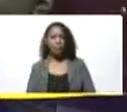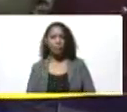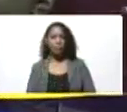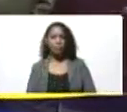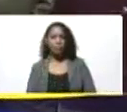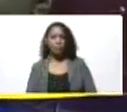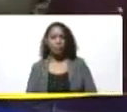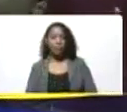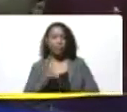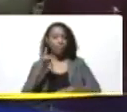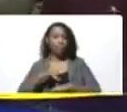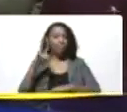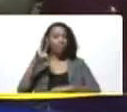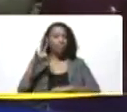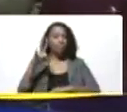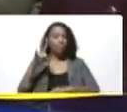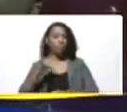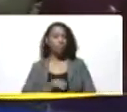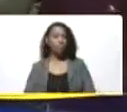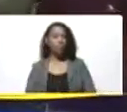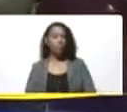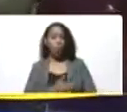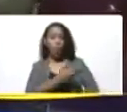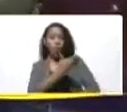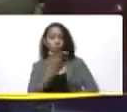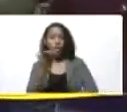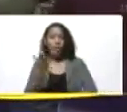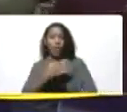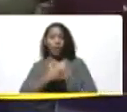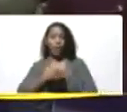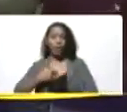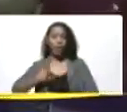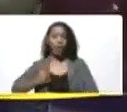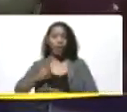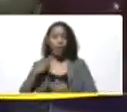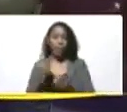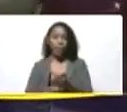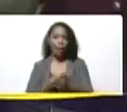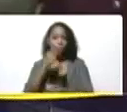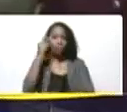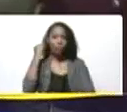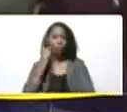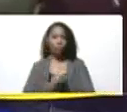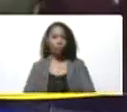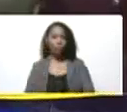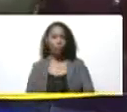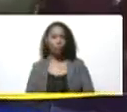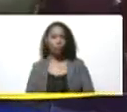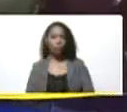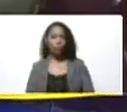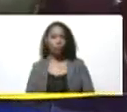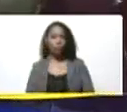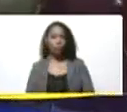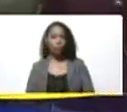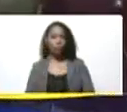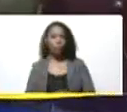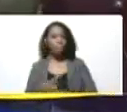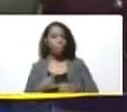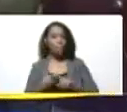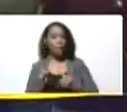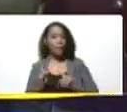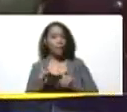Y les tocó a ustedes, queridos hermanos y hermanas. Pero a